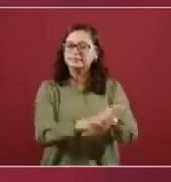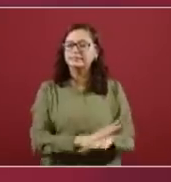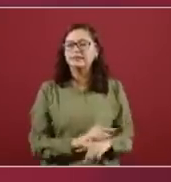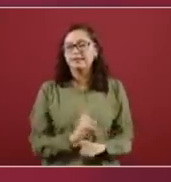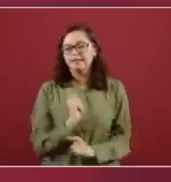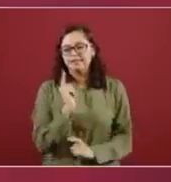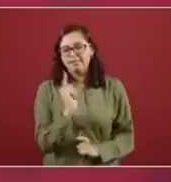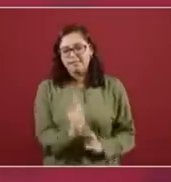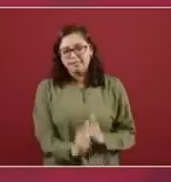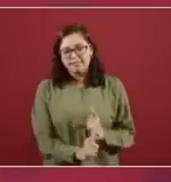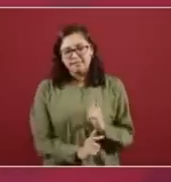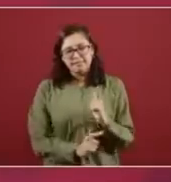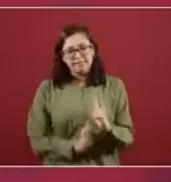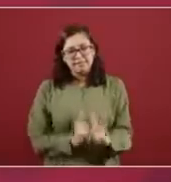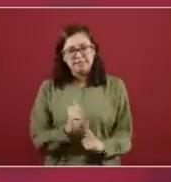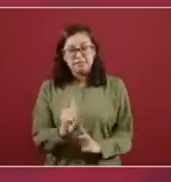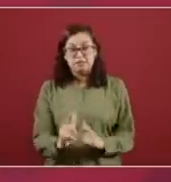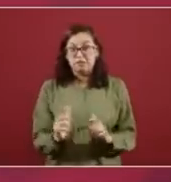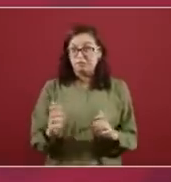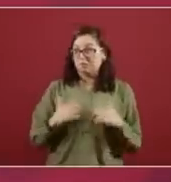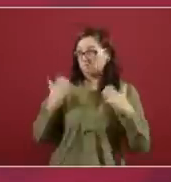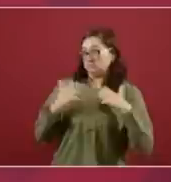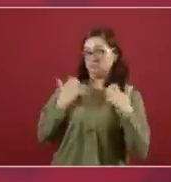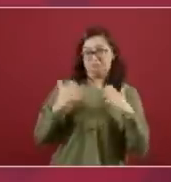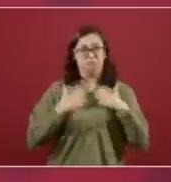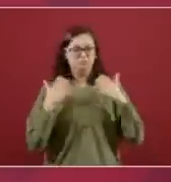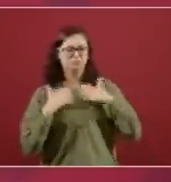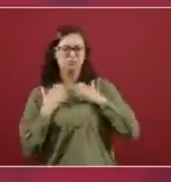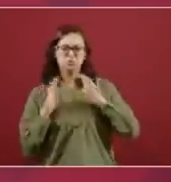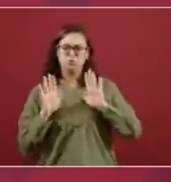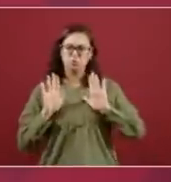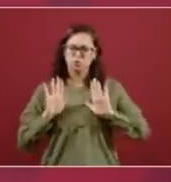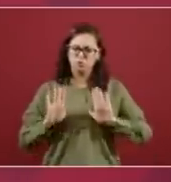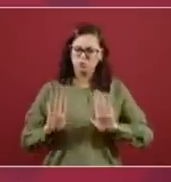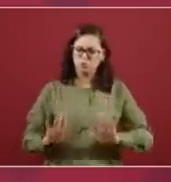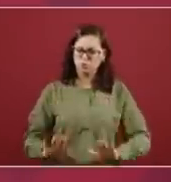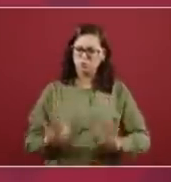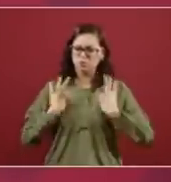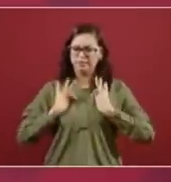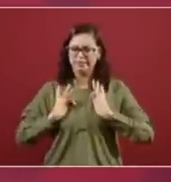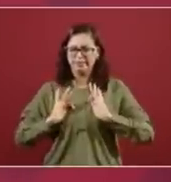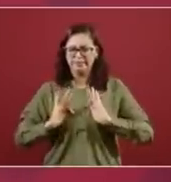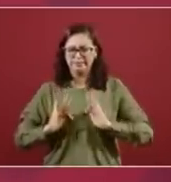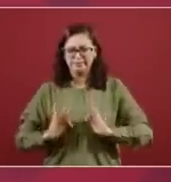se esté altere es